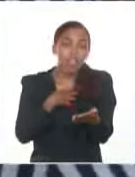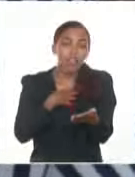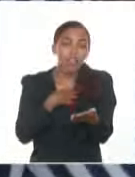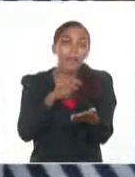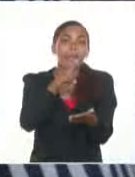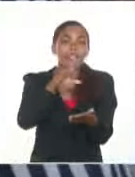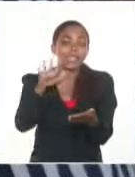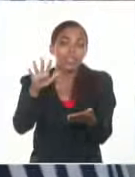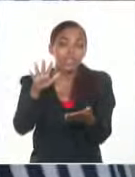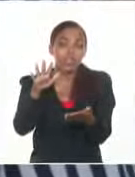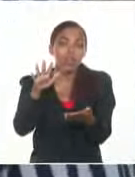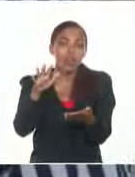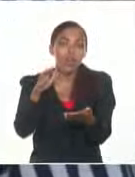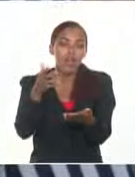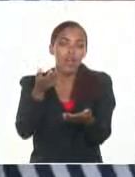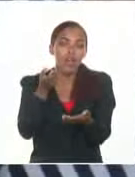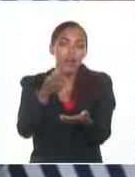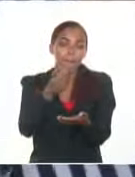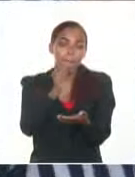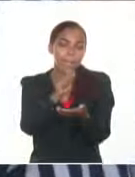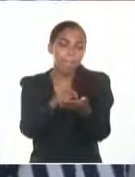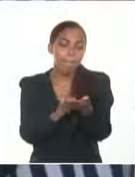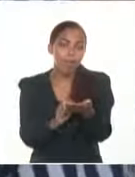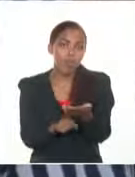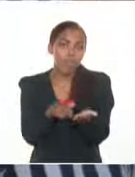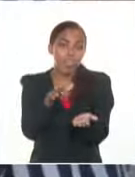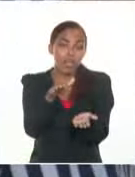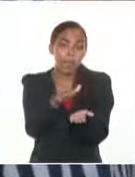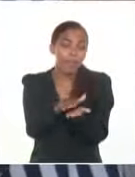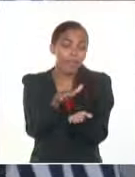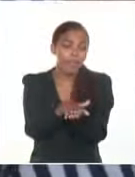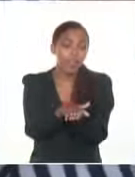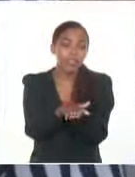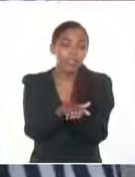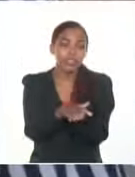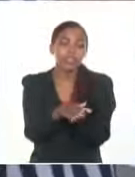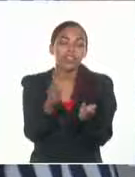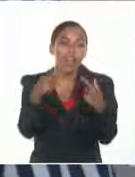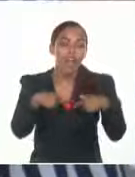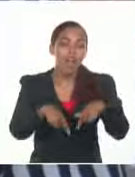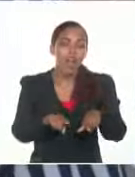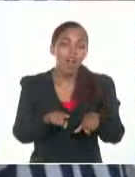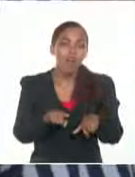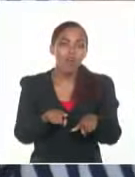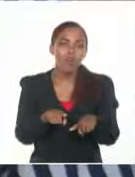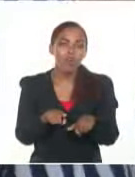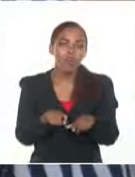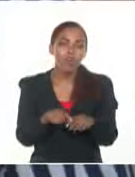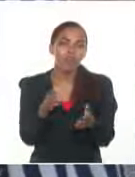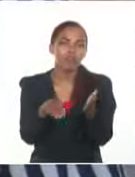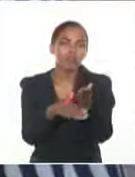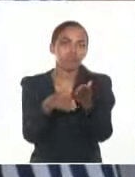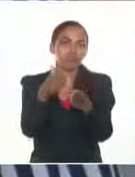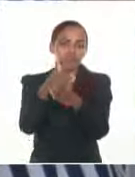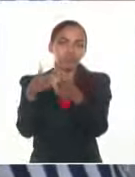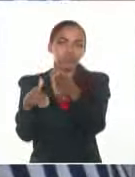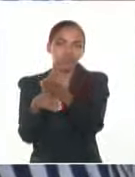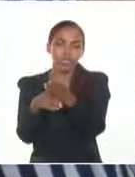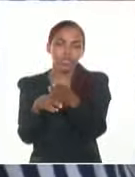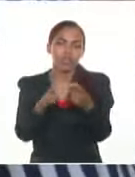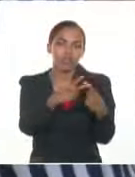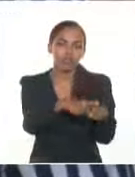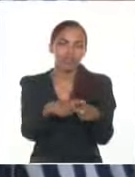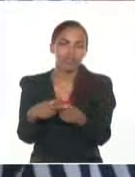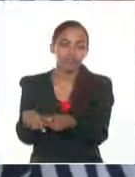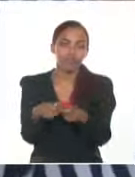pendientes. Ahora mismo nos encontramos con una unidad que sufrió afectaciones parciales de su techo y se recuperó totalmente. De esas 96, ya el cronograma